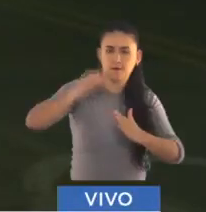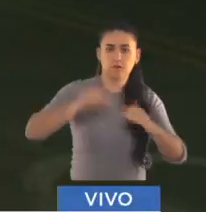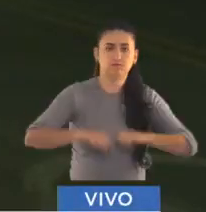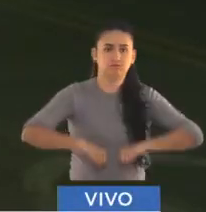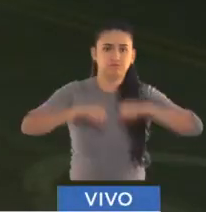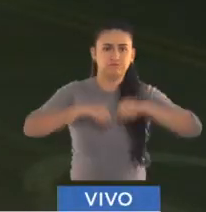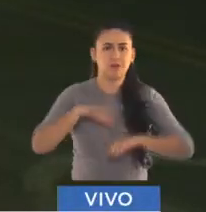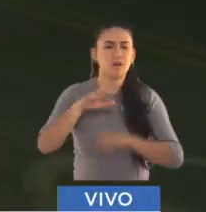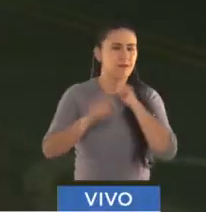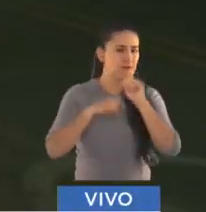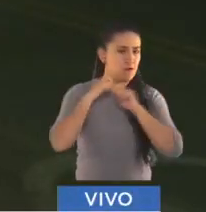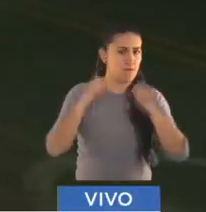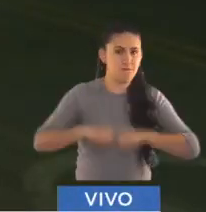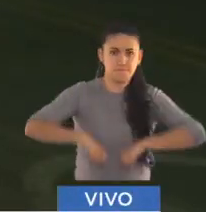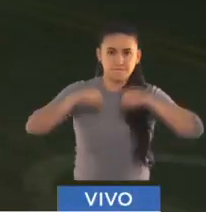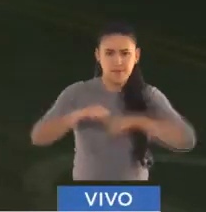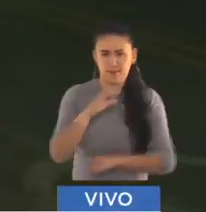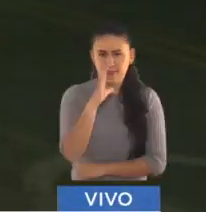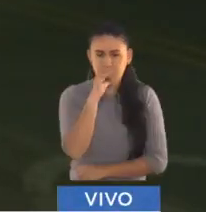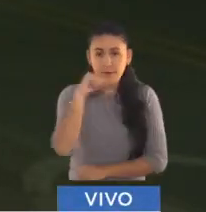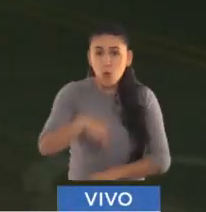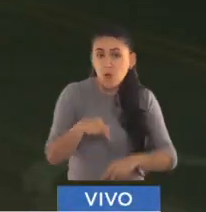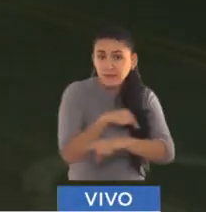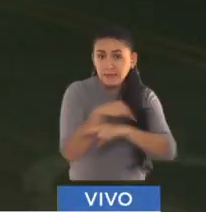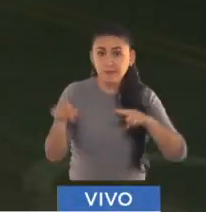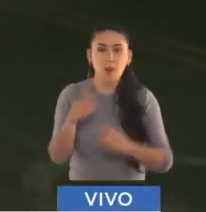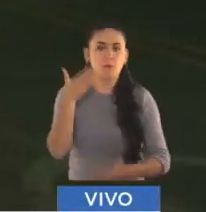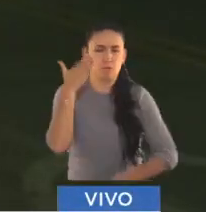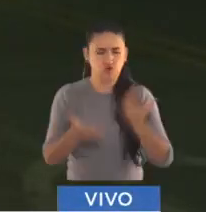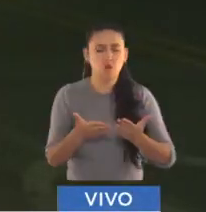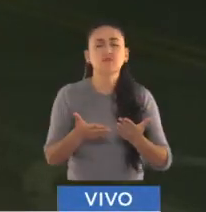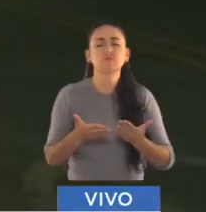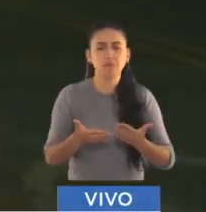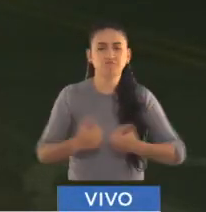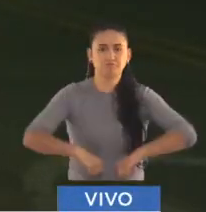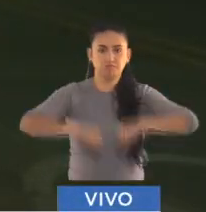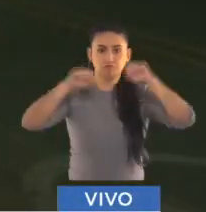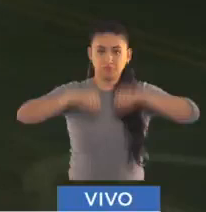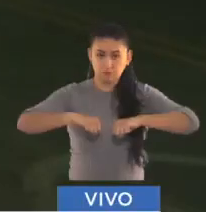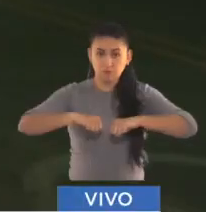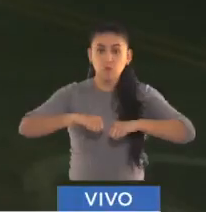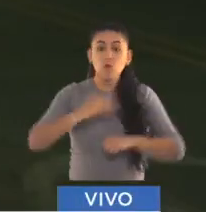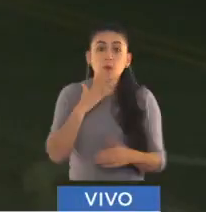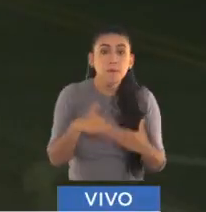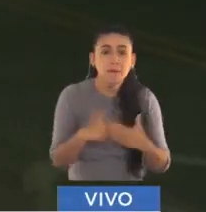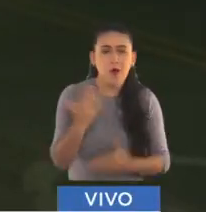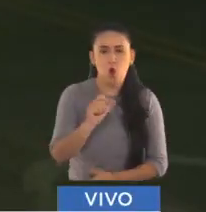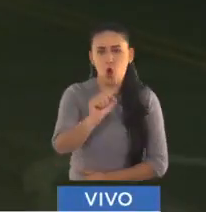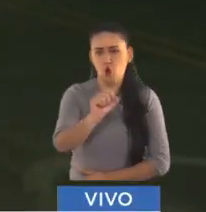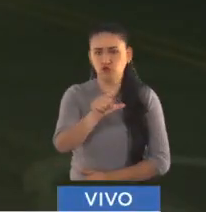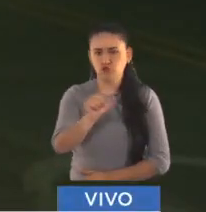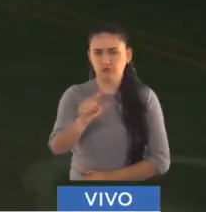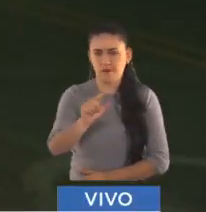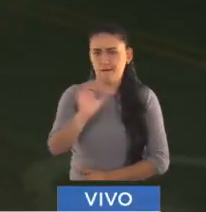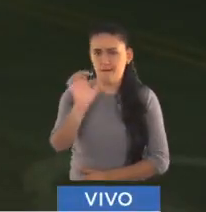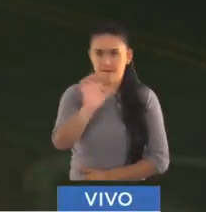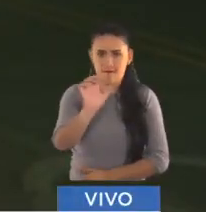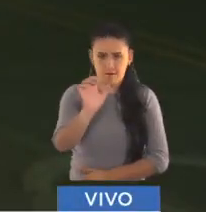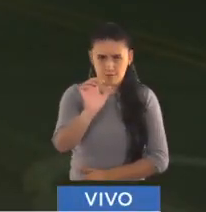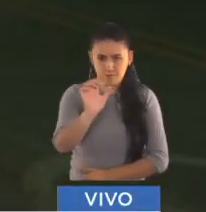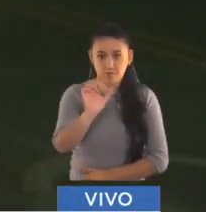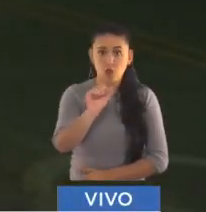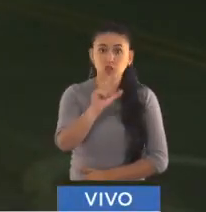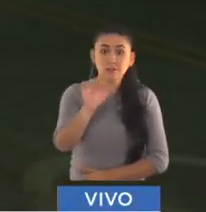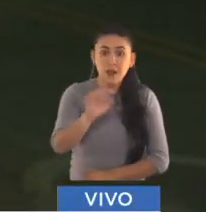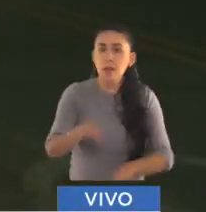alcaldesa Claudia López, pero se espera que en el transcurso de esta semana lo haga, porque comenzaría a regir a partir del 11 de enero, cuando también